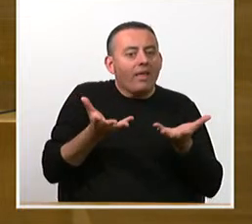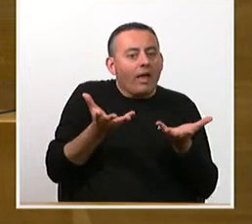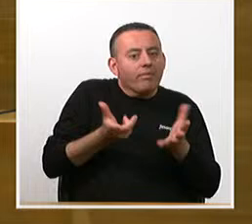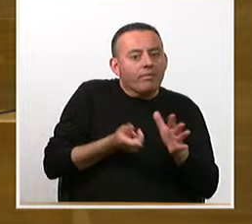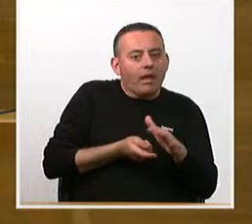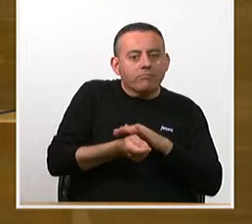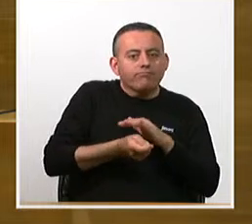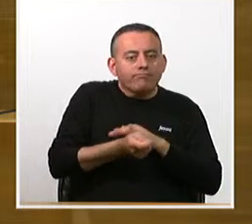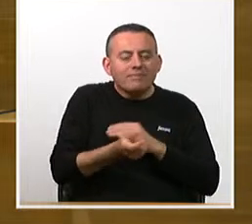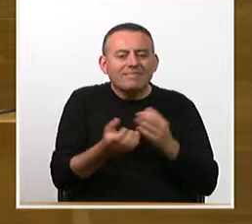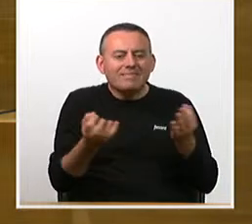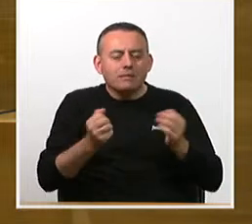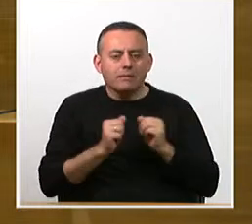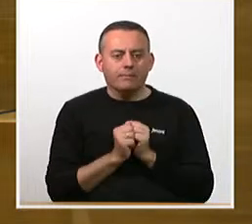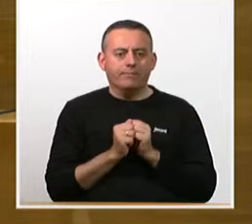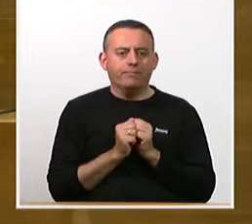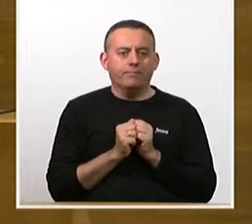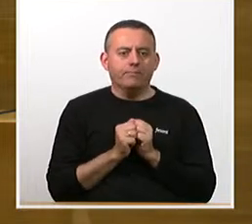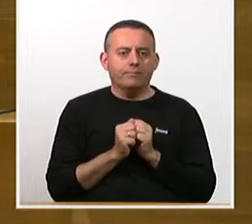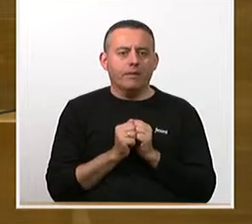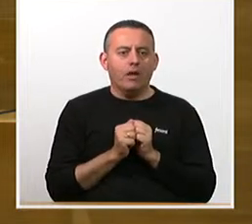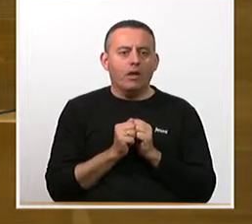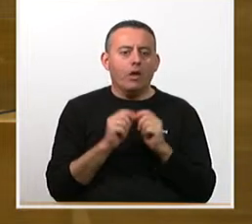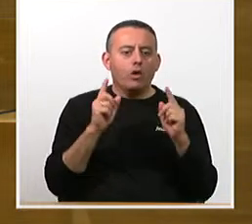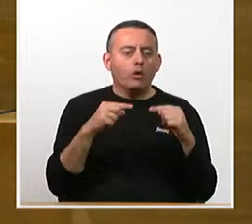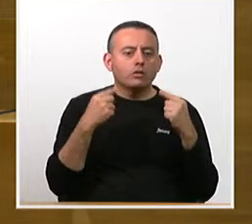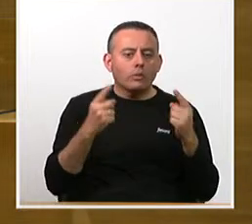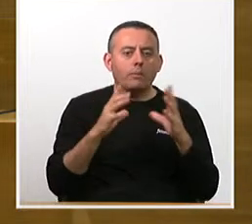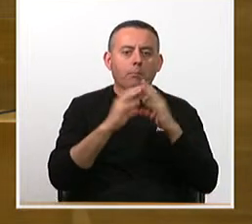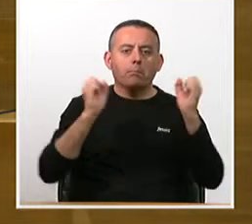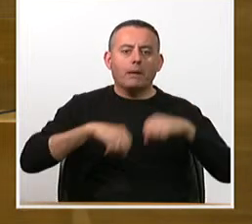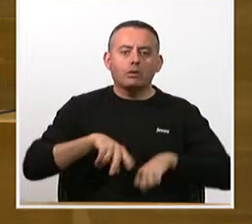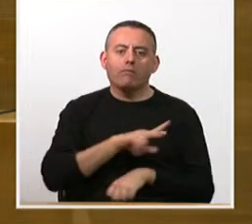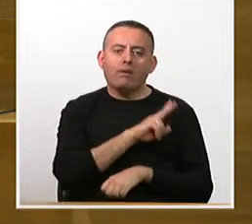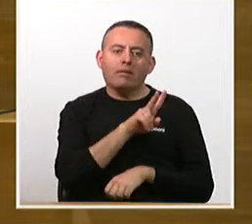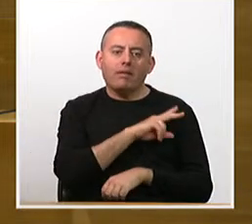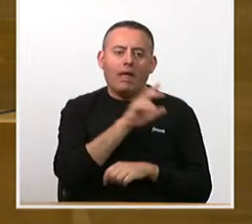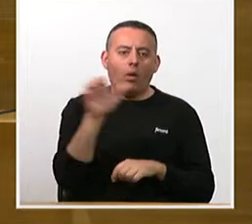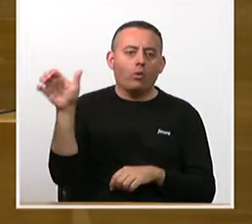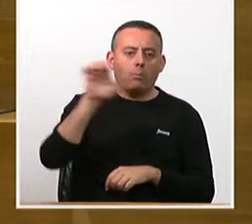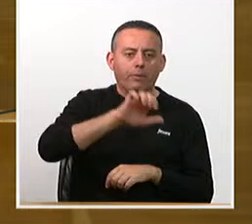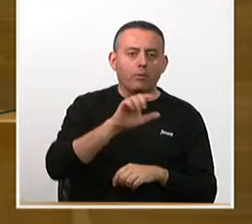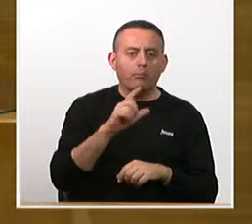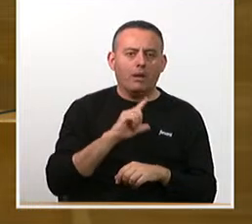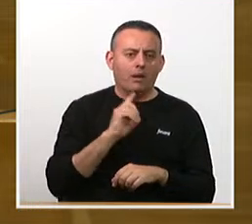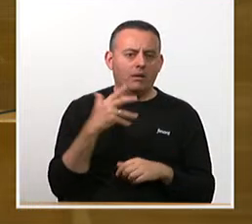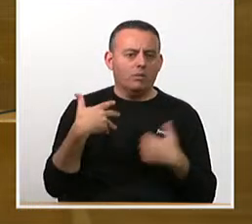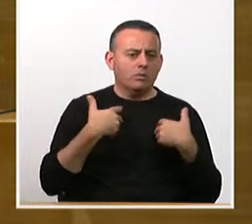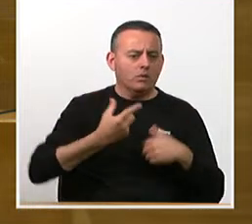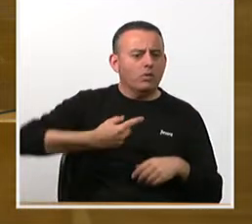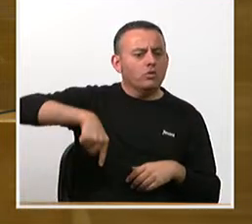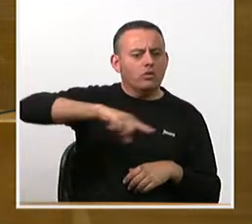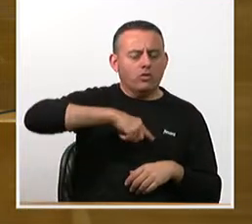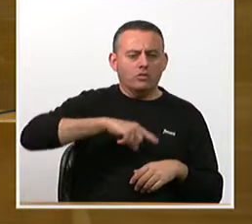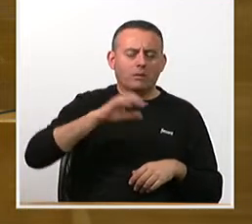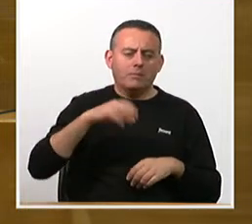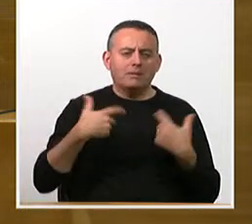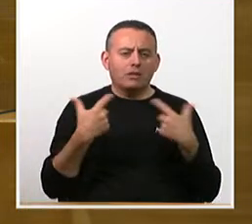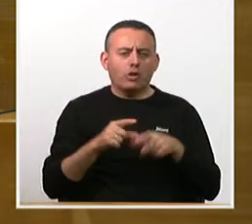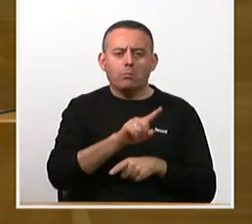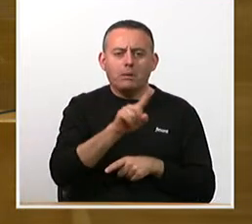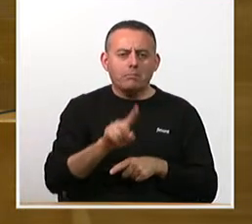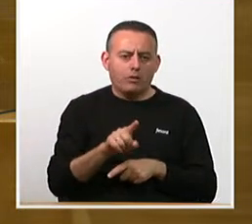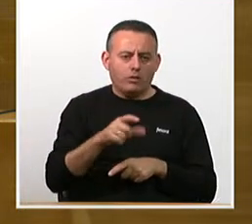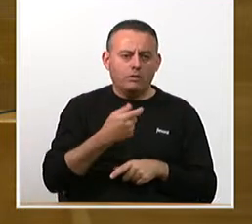sobre las consecuencias del pacto verde europeo para los intereses nacionales y en defensa del sector primario español presentada por el grupo